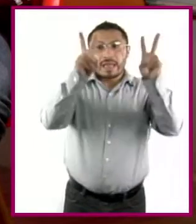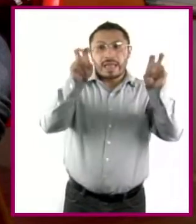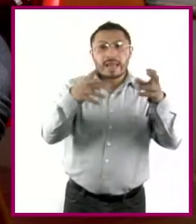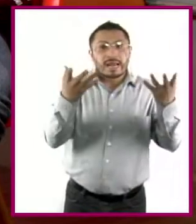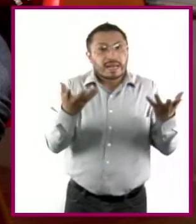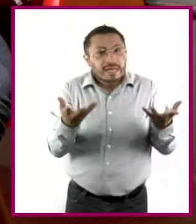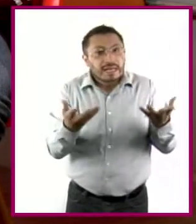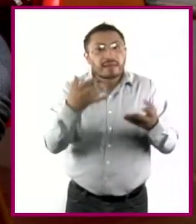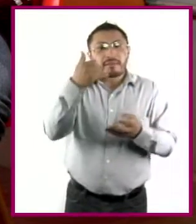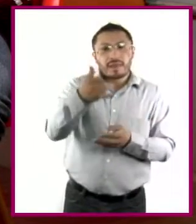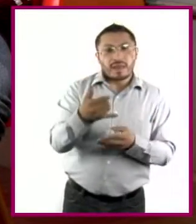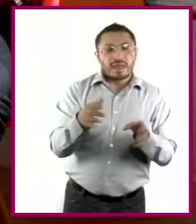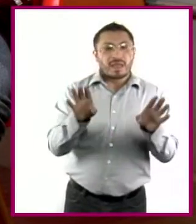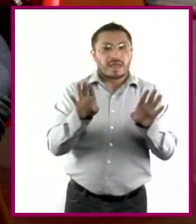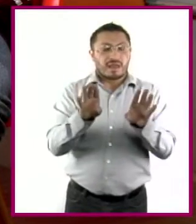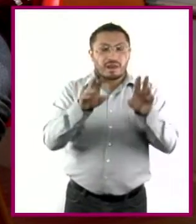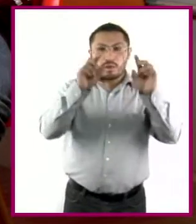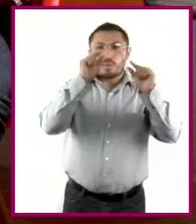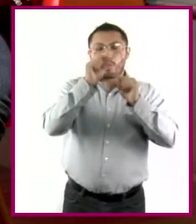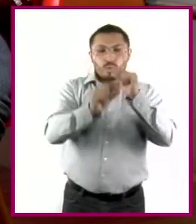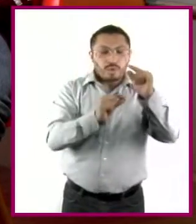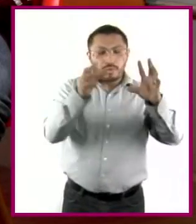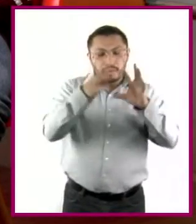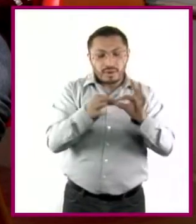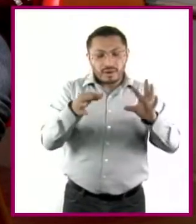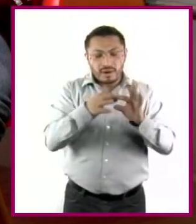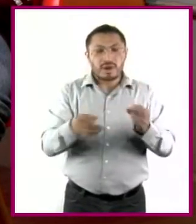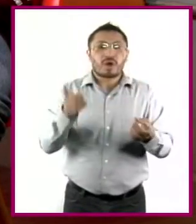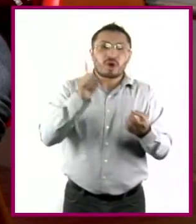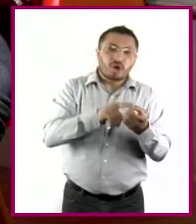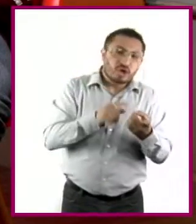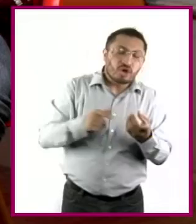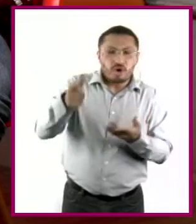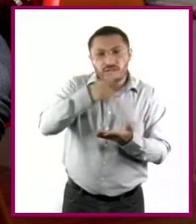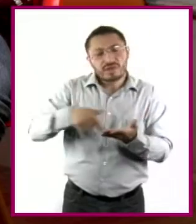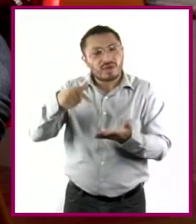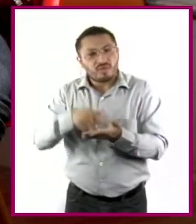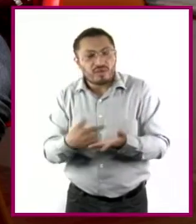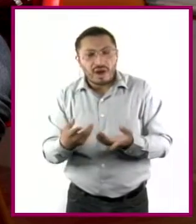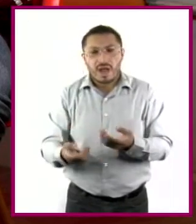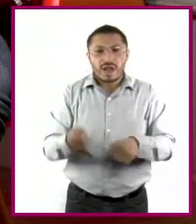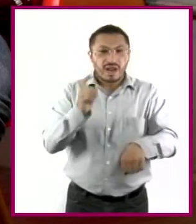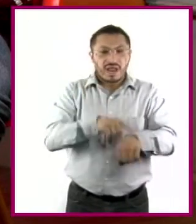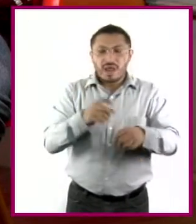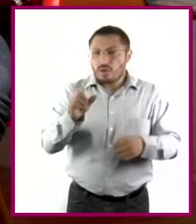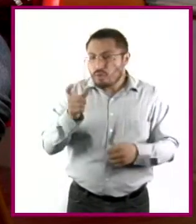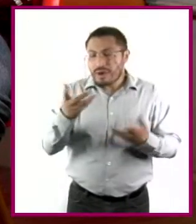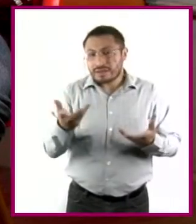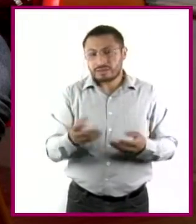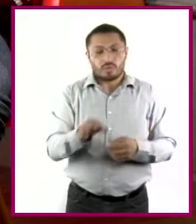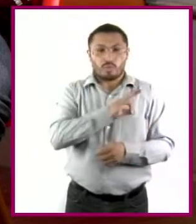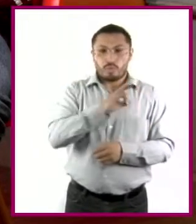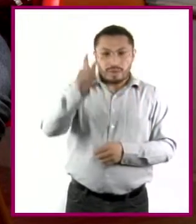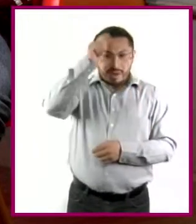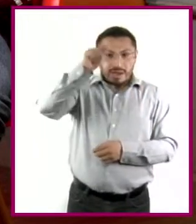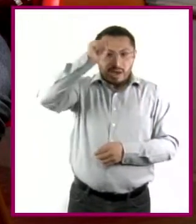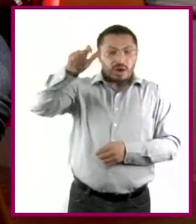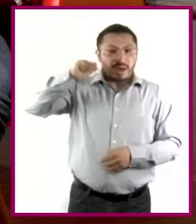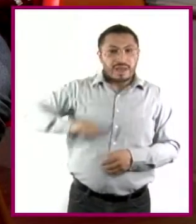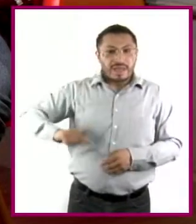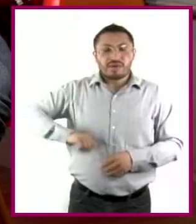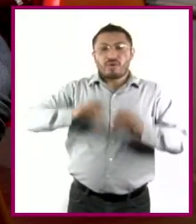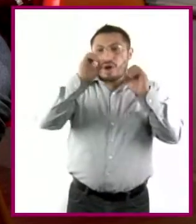ensayo y delimitarlo también en el tiempo o en el espacio. Puede tratarse de una hipótesis sobre el siglo pasado o sobre las